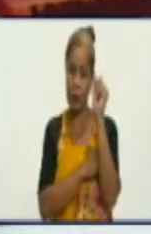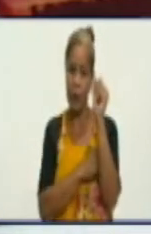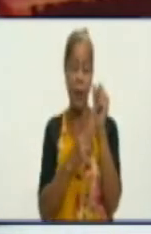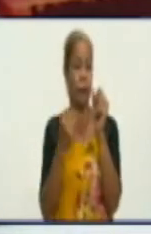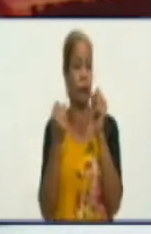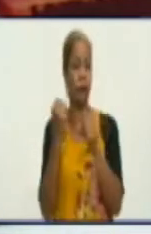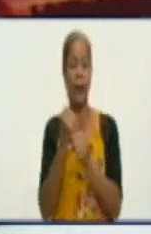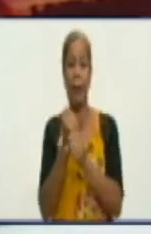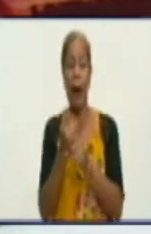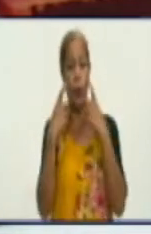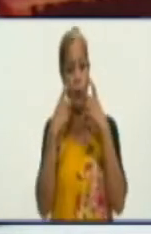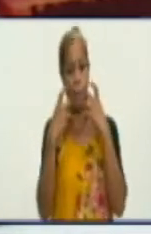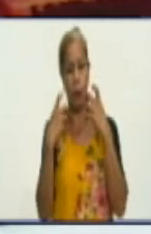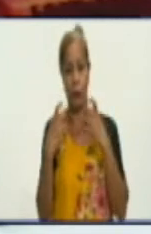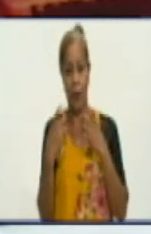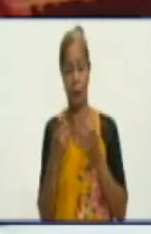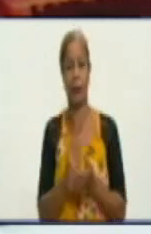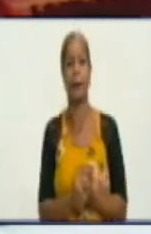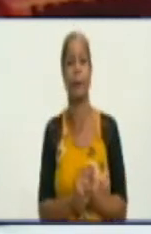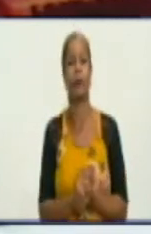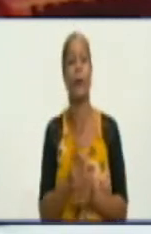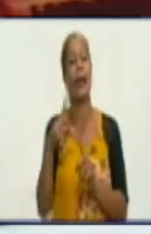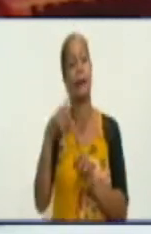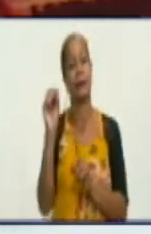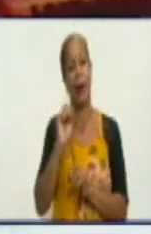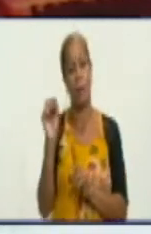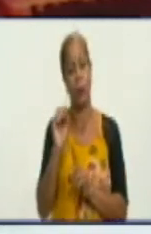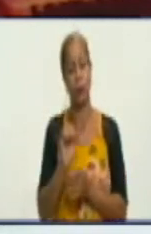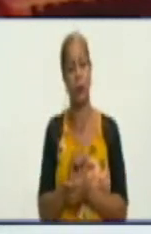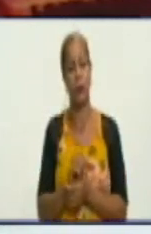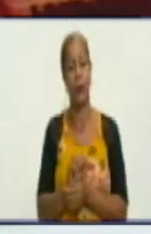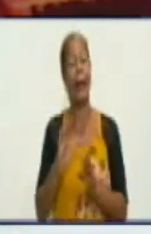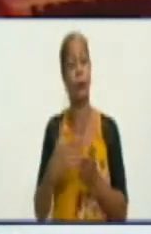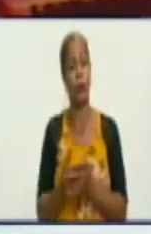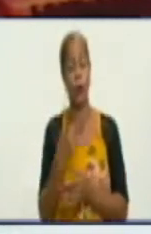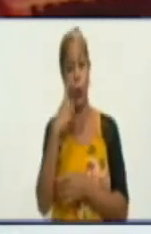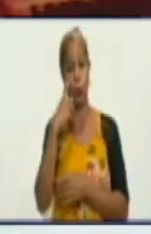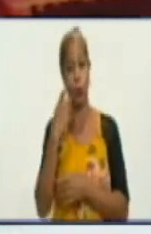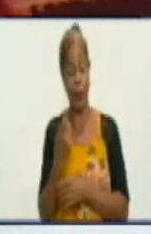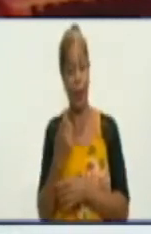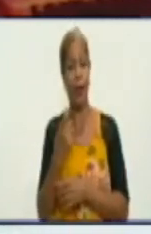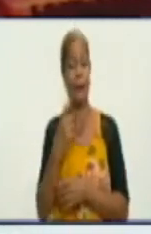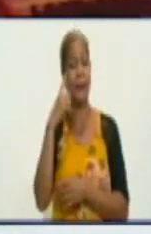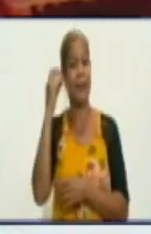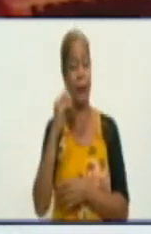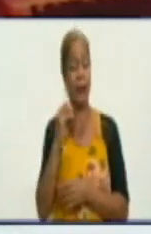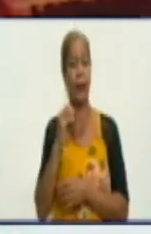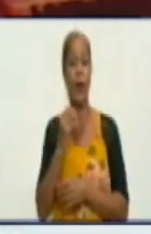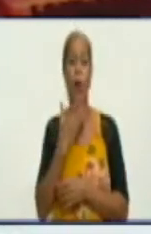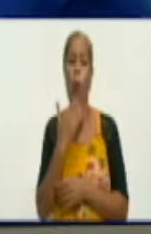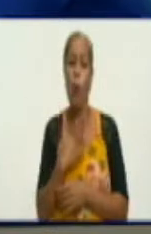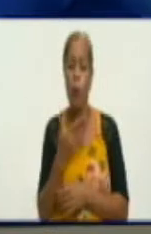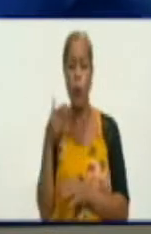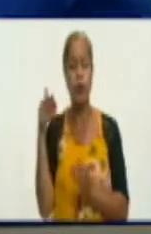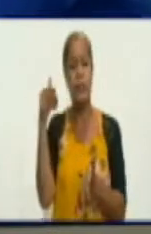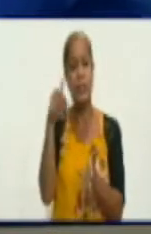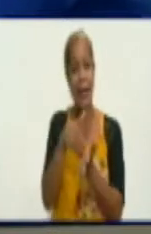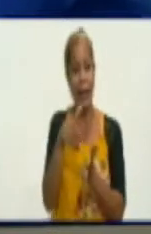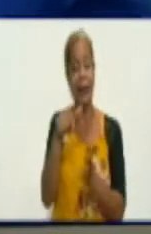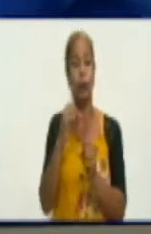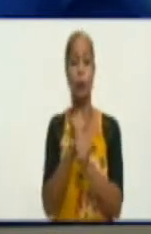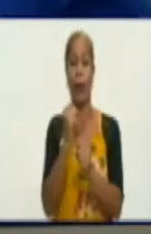trabajadores del sector del transporte. Adalberto, nos gustaría conocer entonces cómo llegan los trabajadores del sector a este primero de